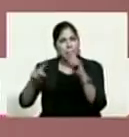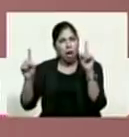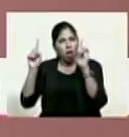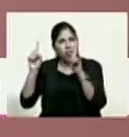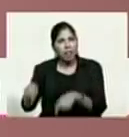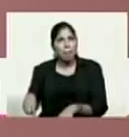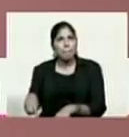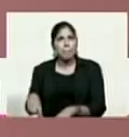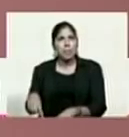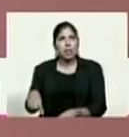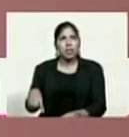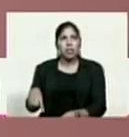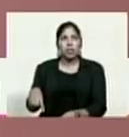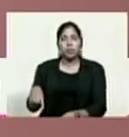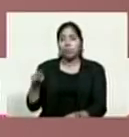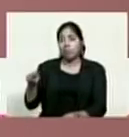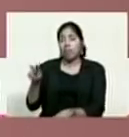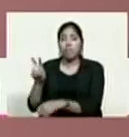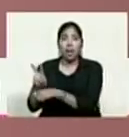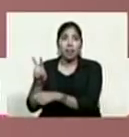la central Tacoa.